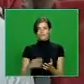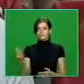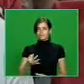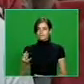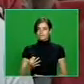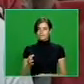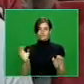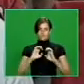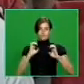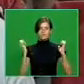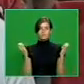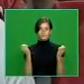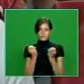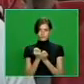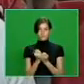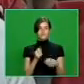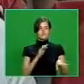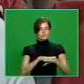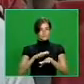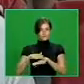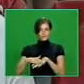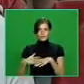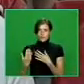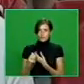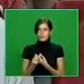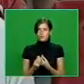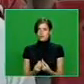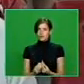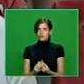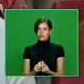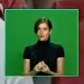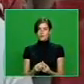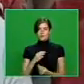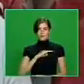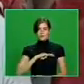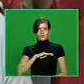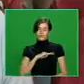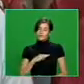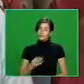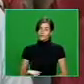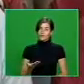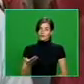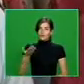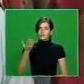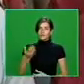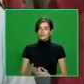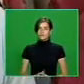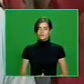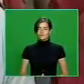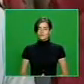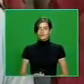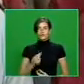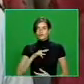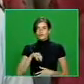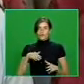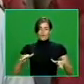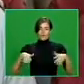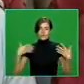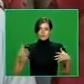el equipo que he convocado a acompañarme en esta misión estamos muy